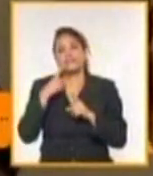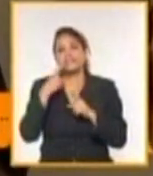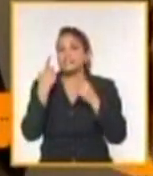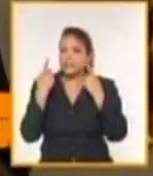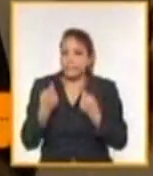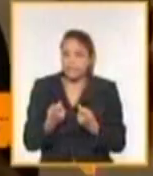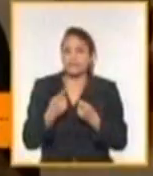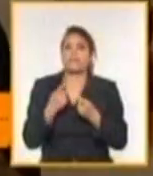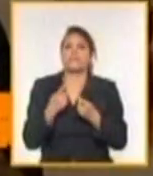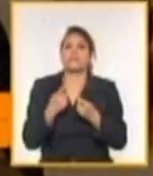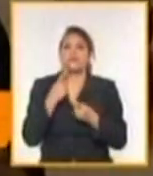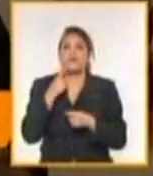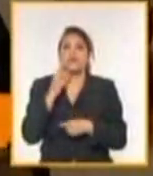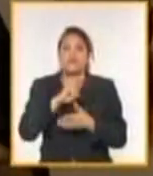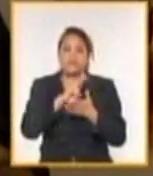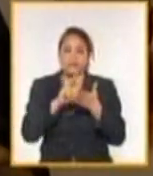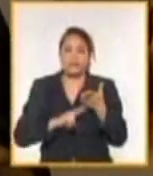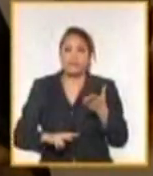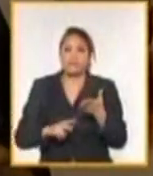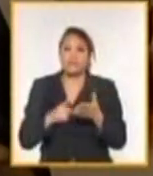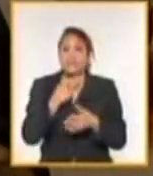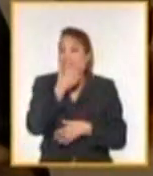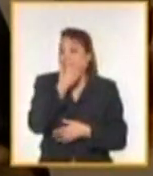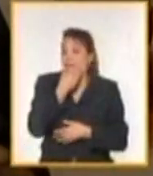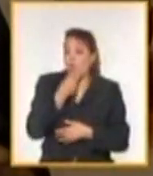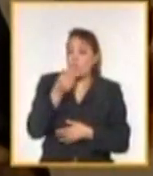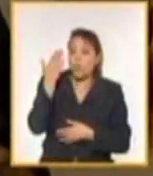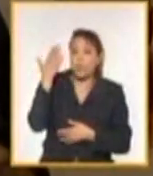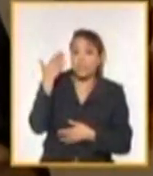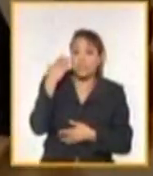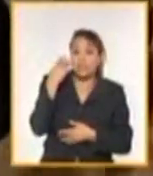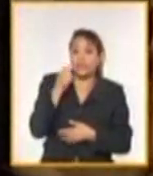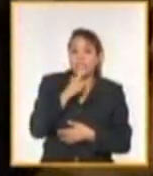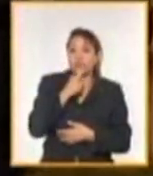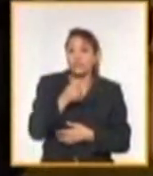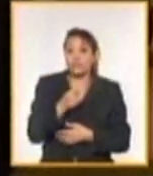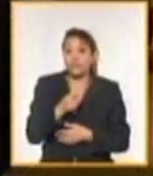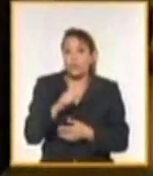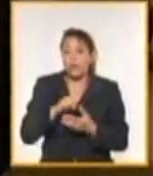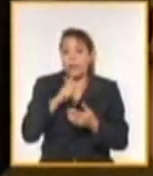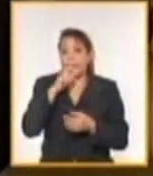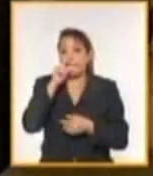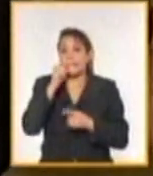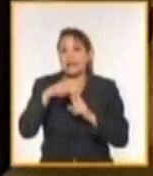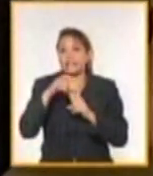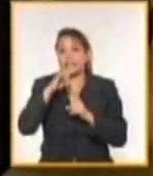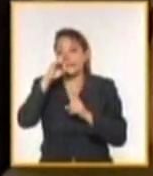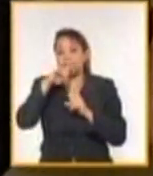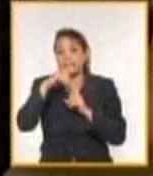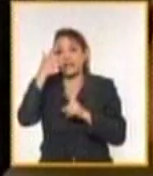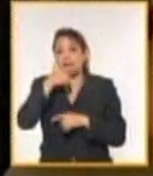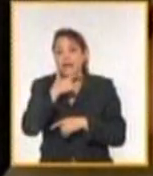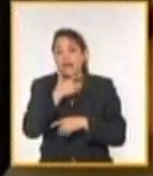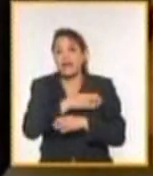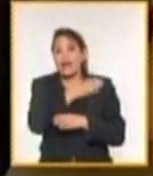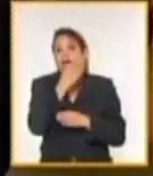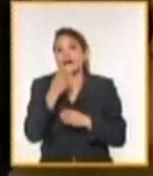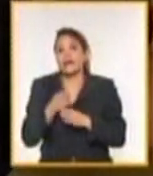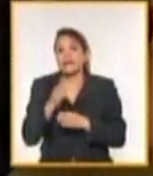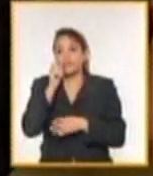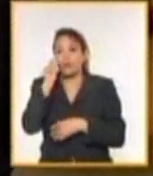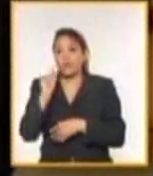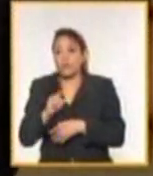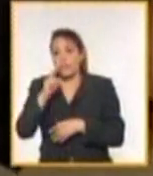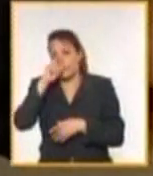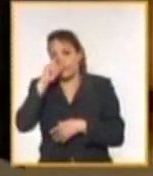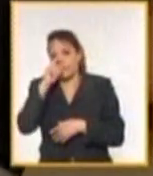Hoy, desde el jovencito que denunció a Batista hasta el hombre de 90 años